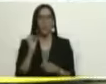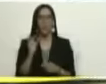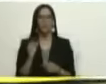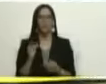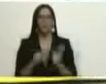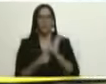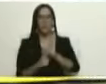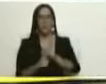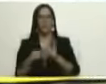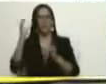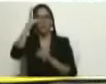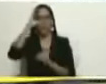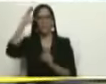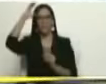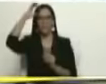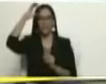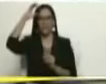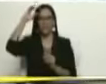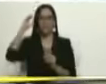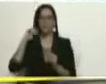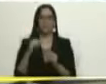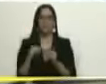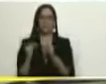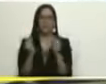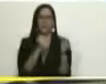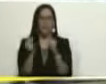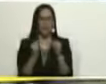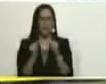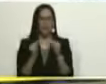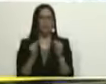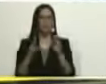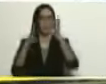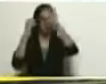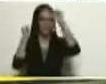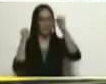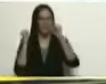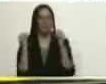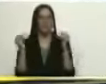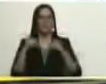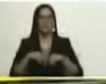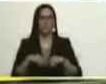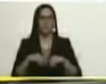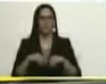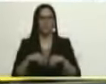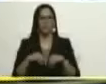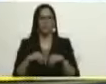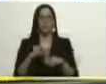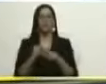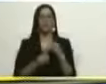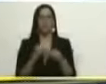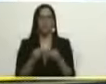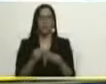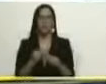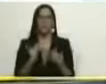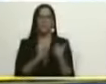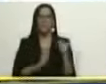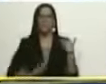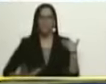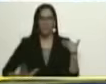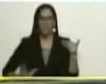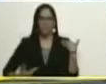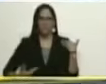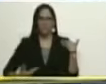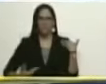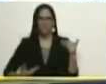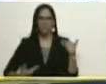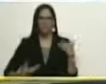su capacidad para el diálogo, la diplomacia, la negociación, ha sido bajo la presidencia